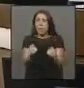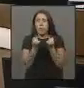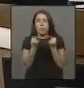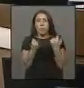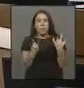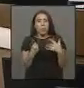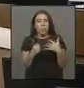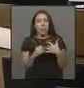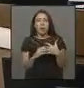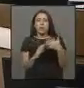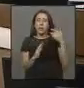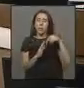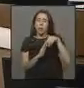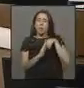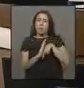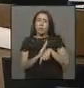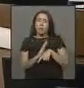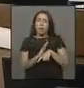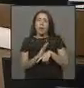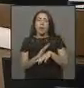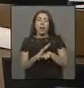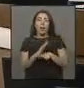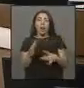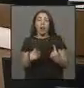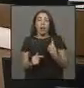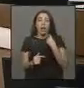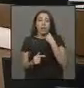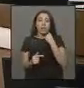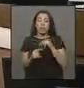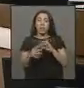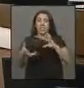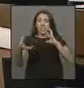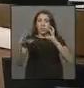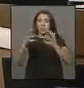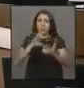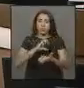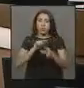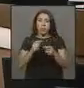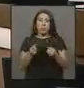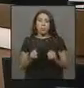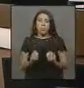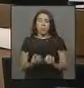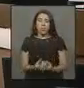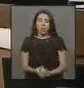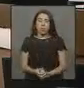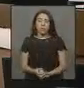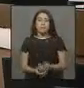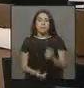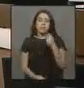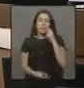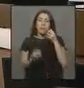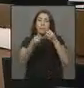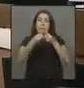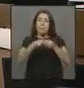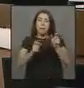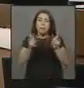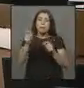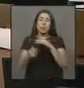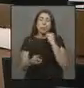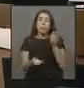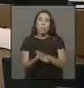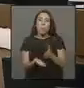brutalidad, su profundidad y su tremendo efecto devastador que esta provocó. Estamos hablando de pérdidas